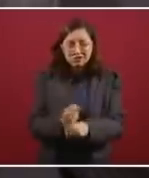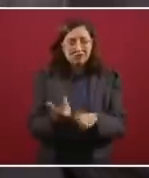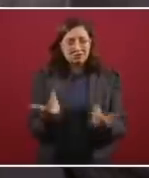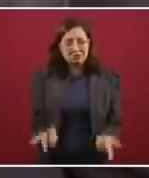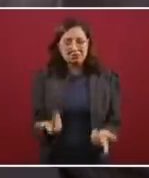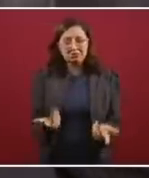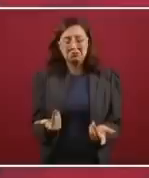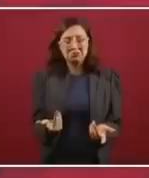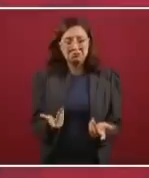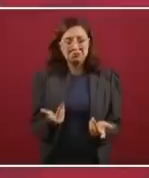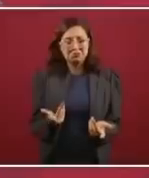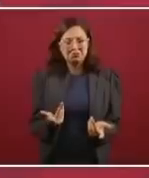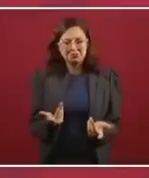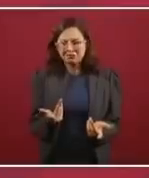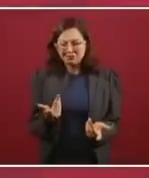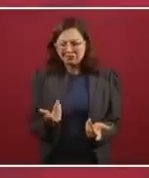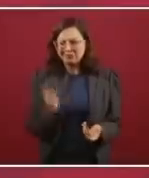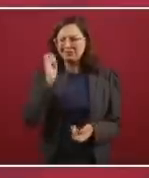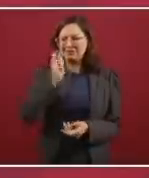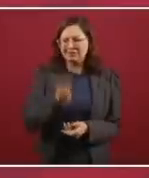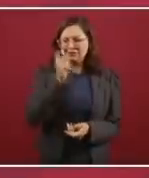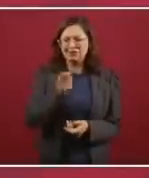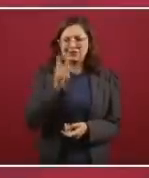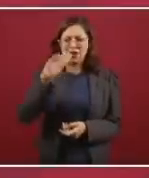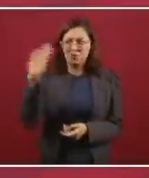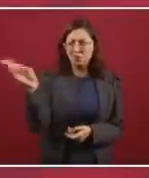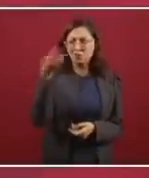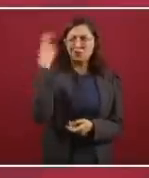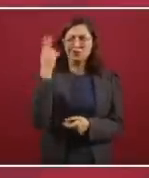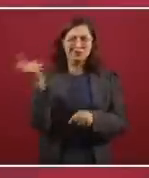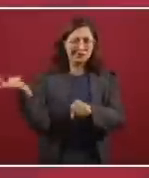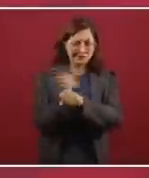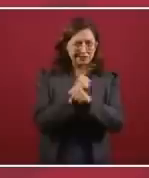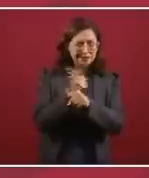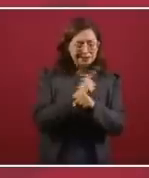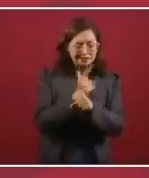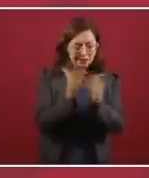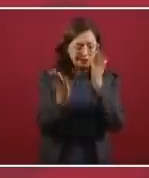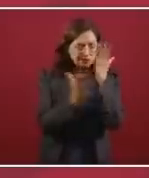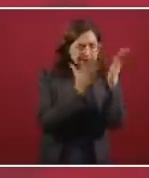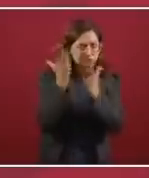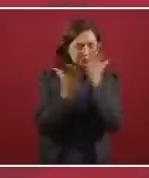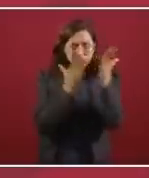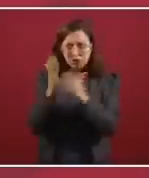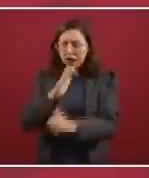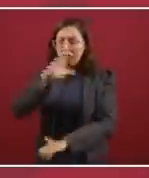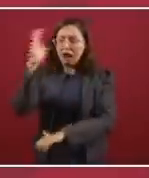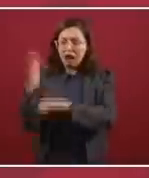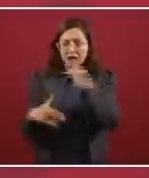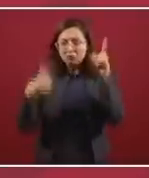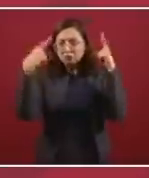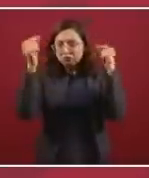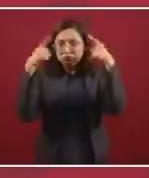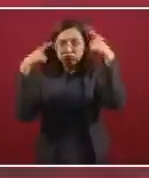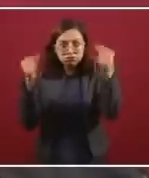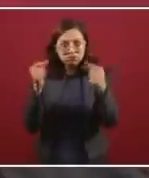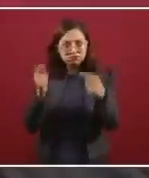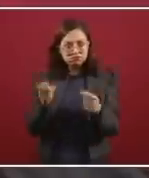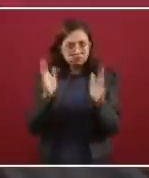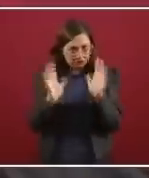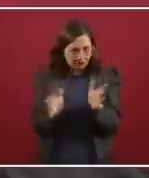¿No el estar en una normal en nivel licenciatura significa